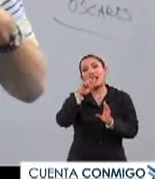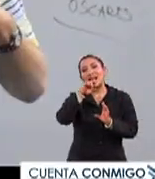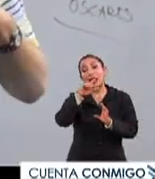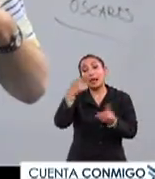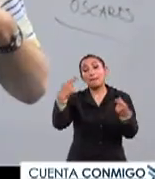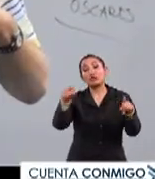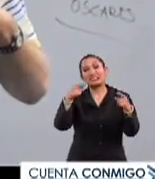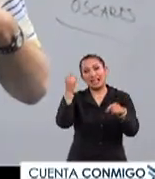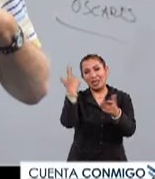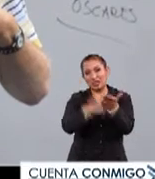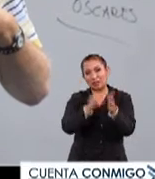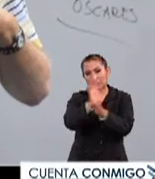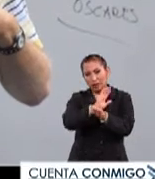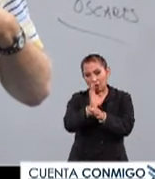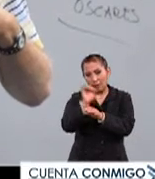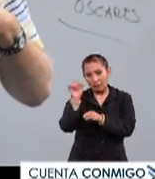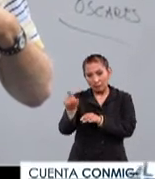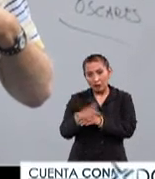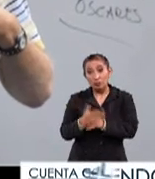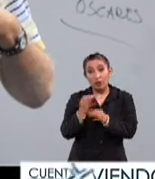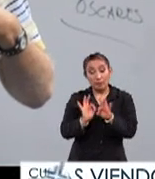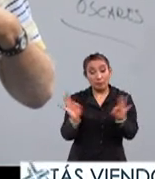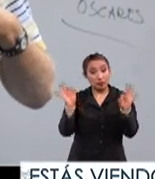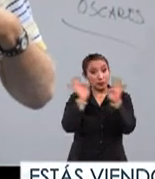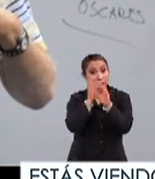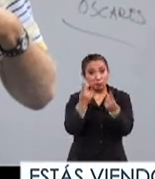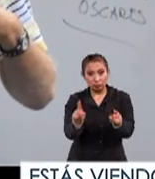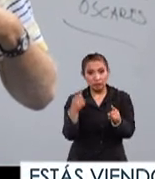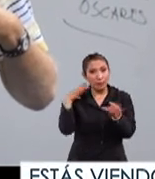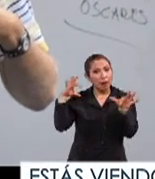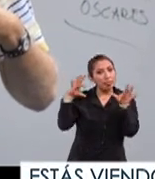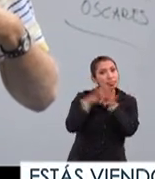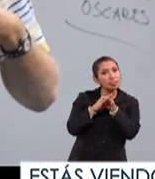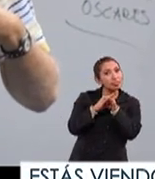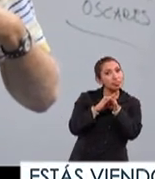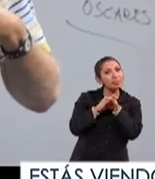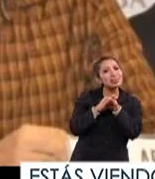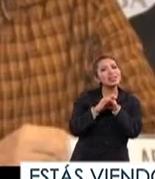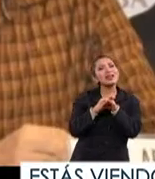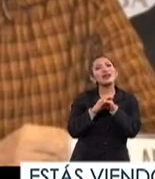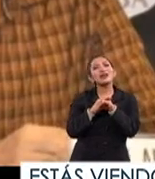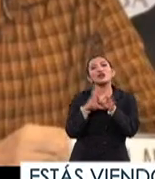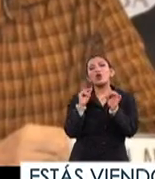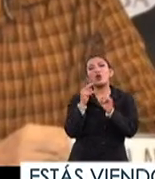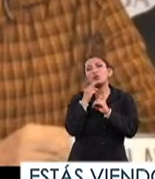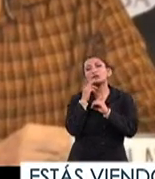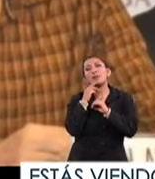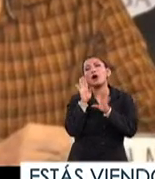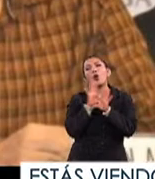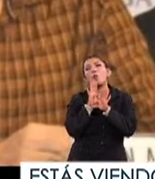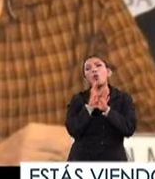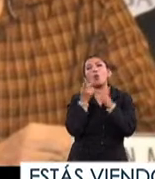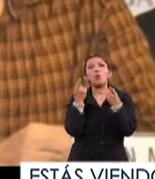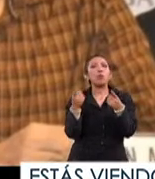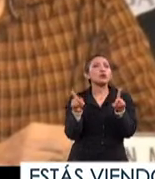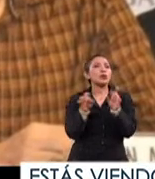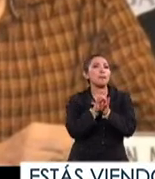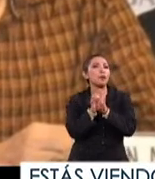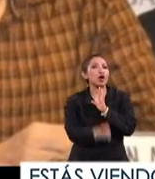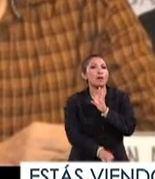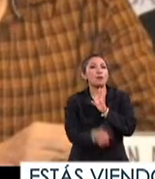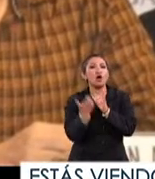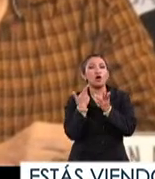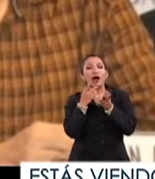de la música de Hitchcock. Claro. Y era muy importante la música, claro. Exacto, porque no usaba normalmente piezas como